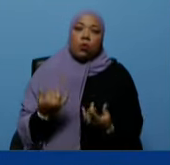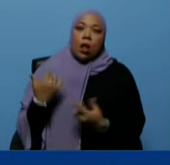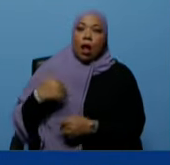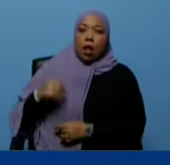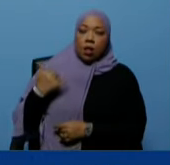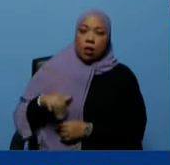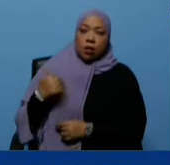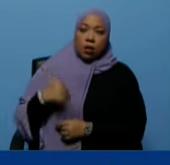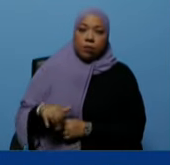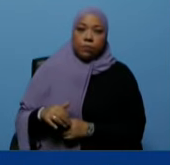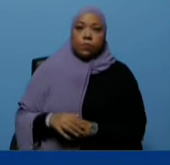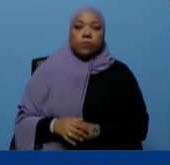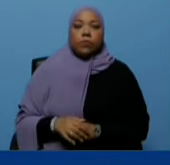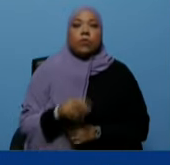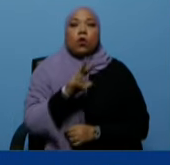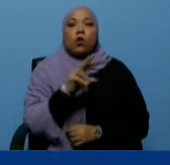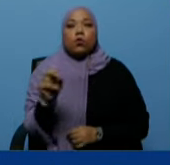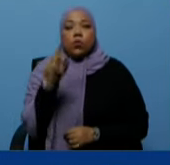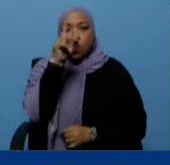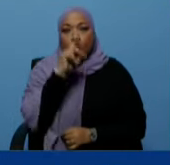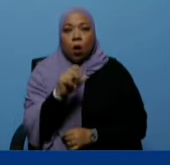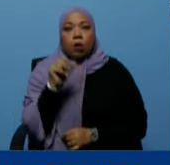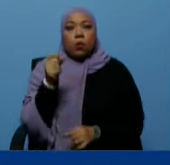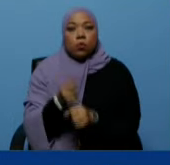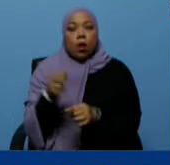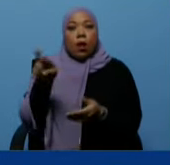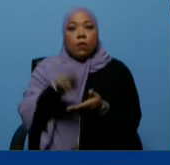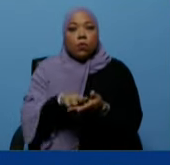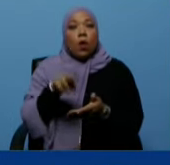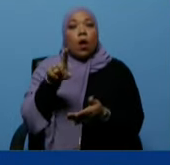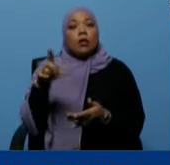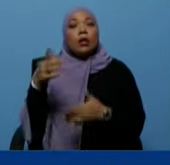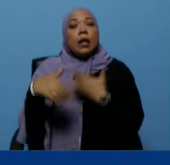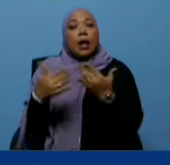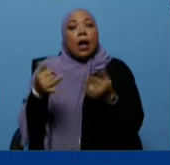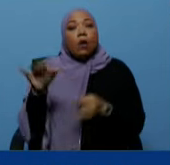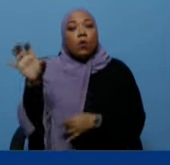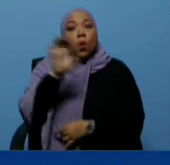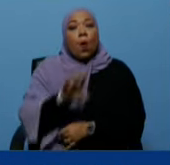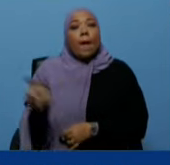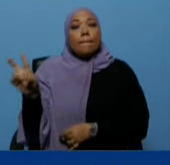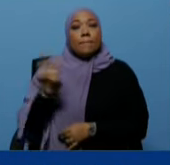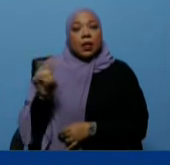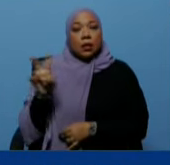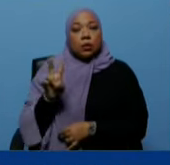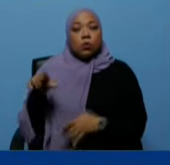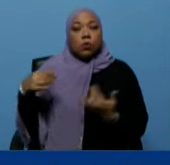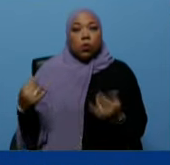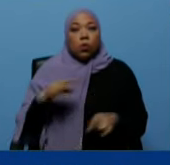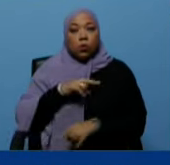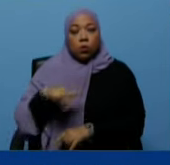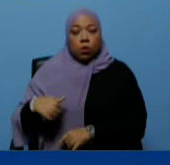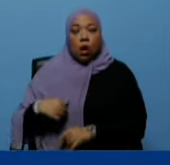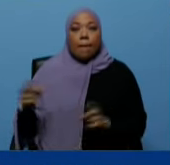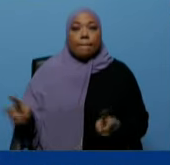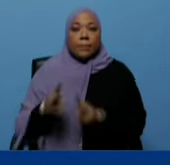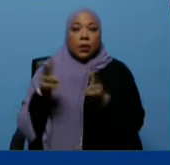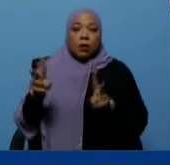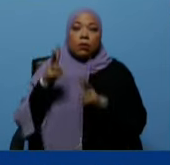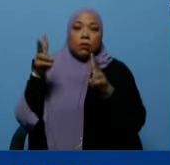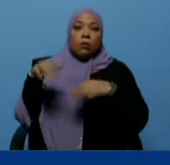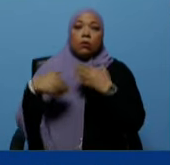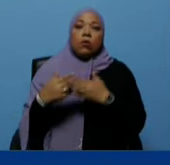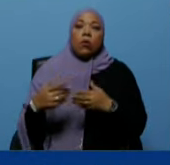Argentina en 200 años de república. Y Venezuela, con nuestra victoria,